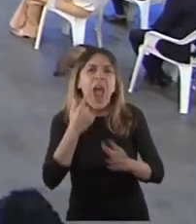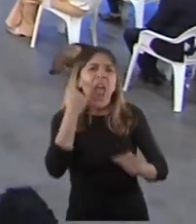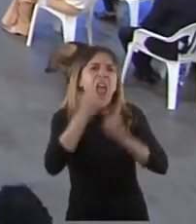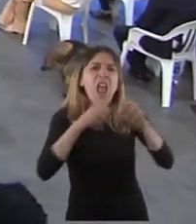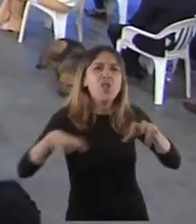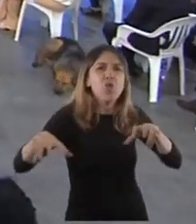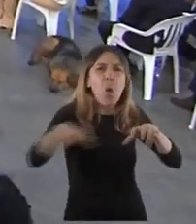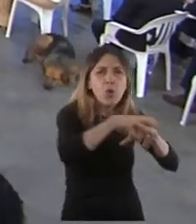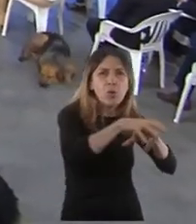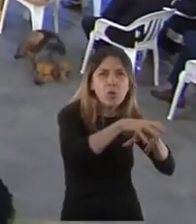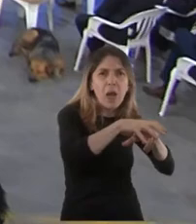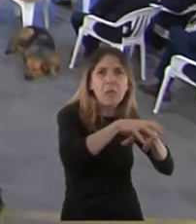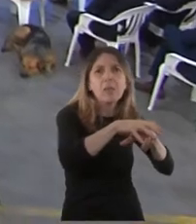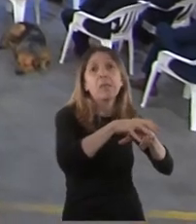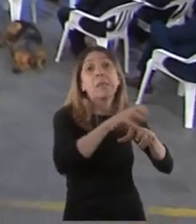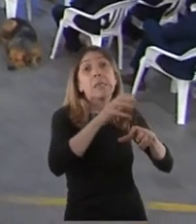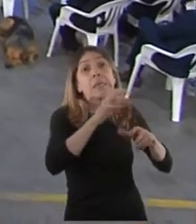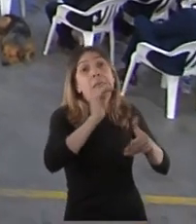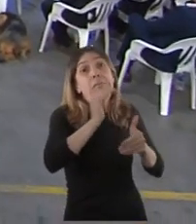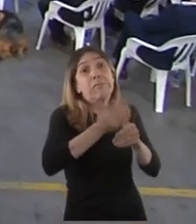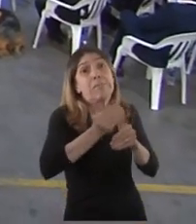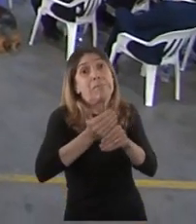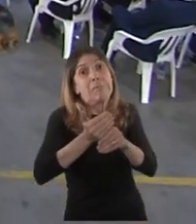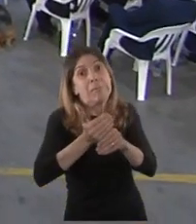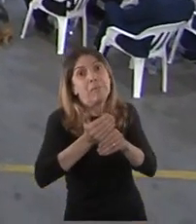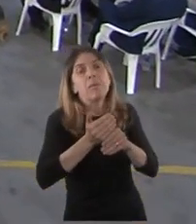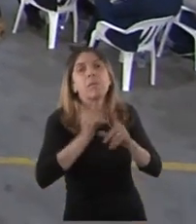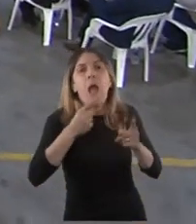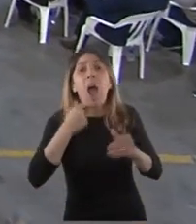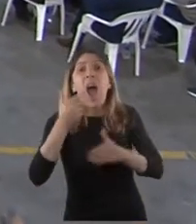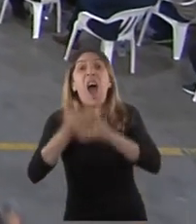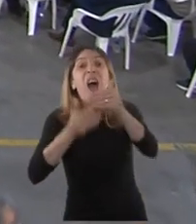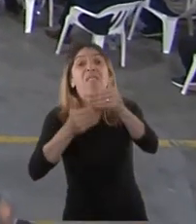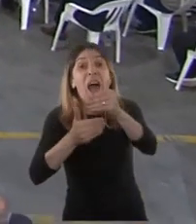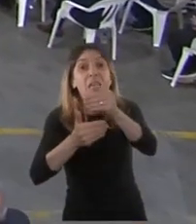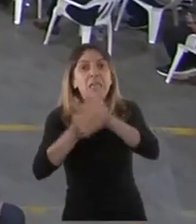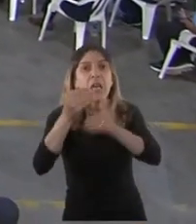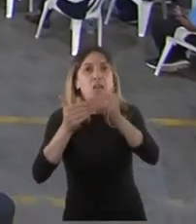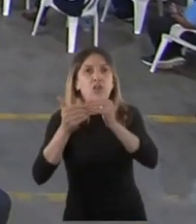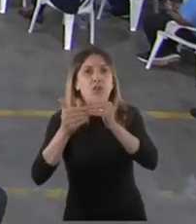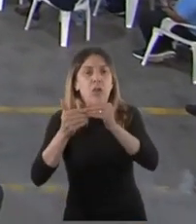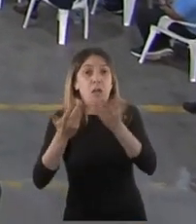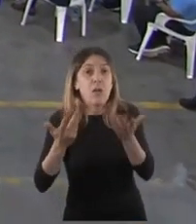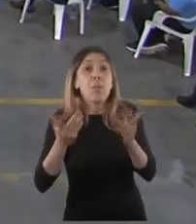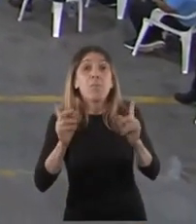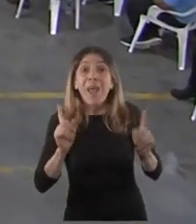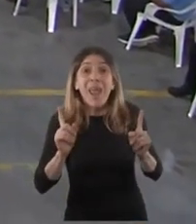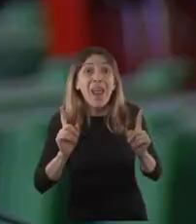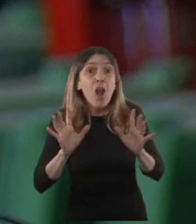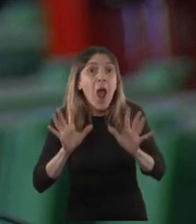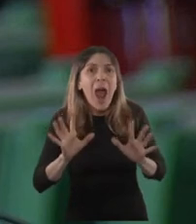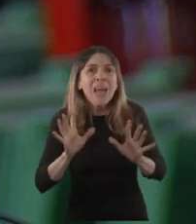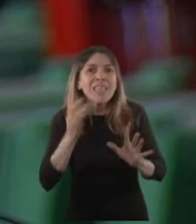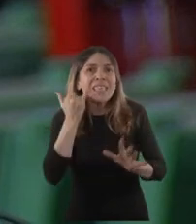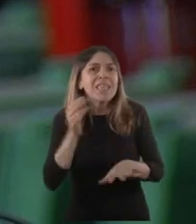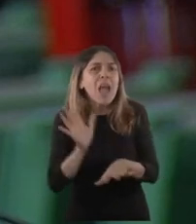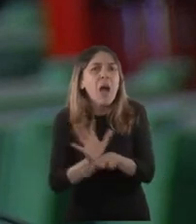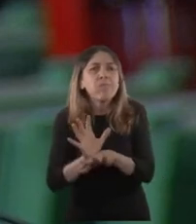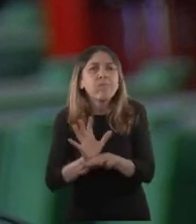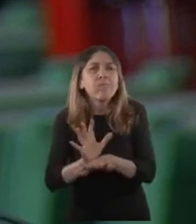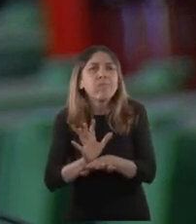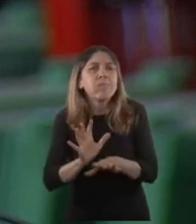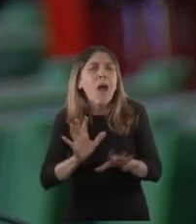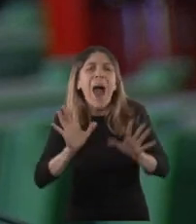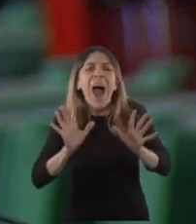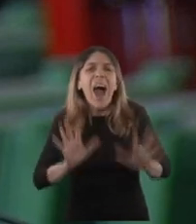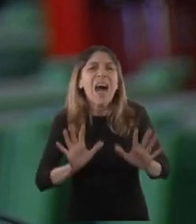Industrialización y desindustrialización, avances y retrocesos. Pero eso está identificado, si